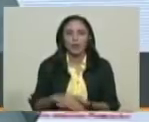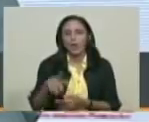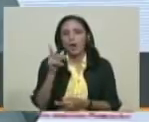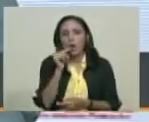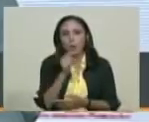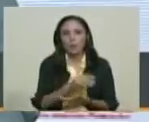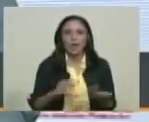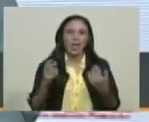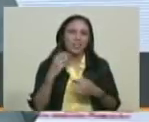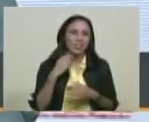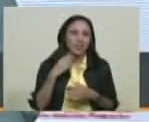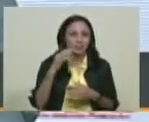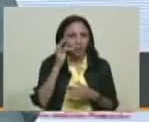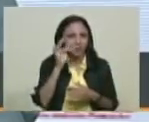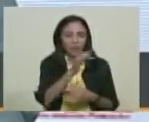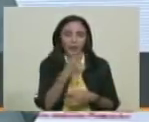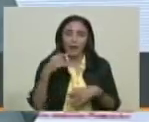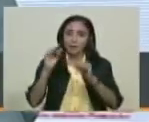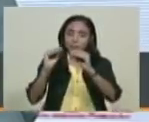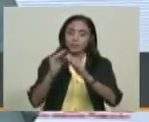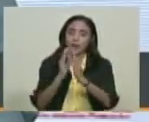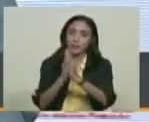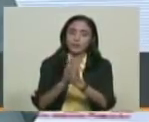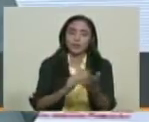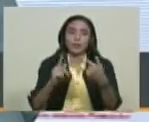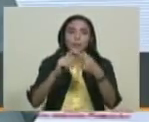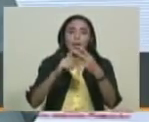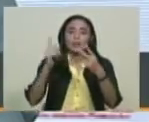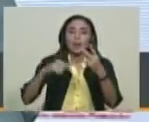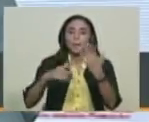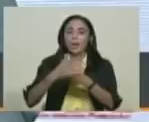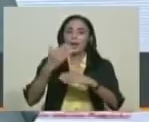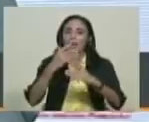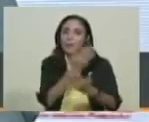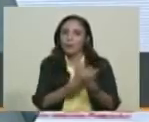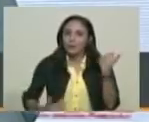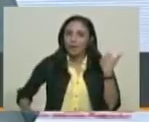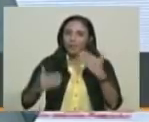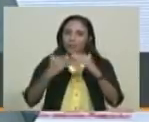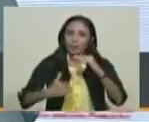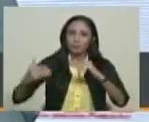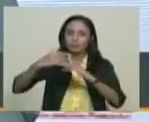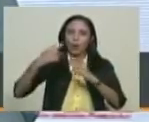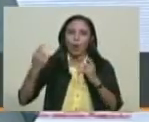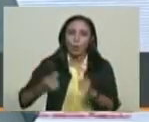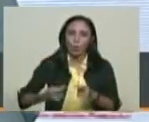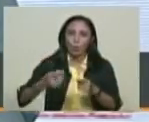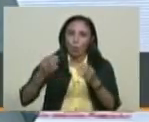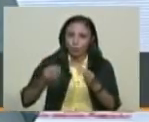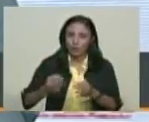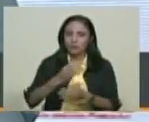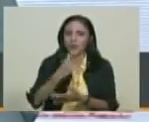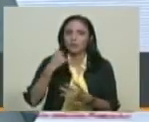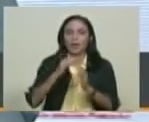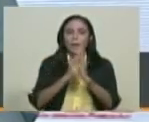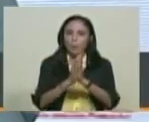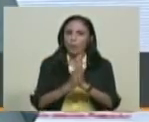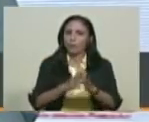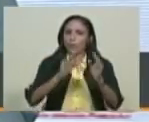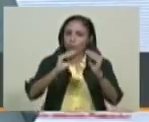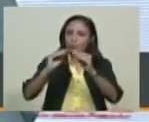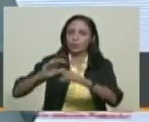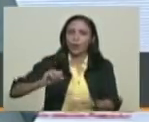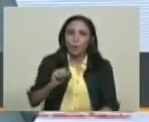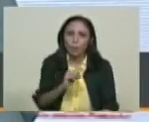Saab, así le he pedido al doctor Michael Moreno, presidente del Tribunal Supremo de Justicia, así le he pedido a todas las autoridades